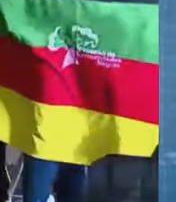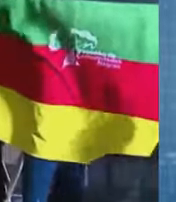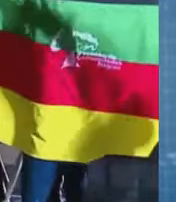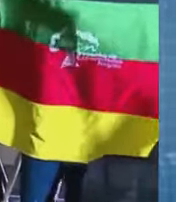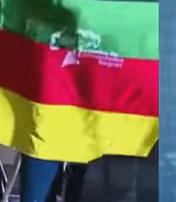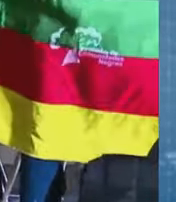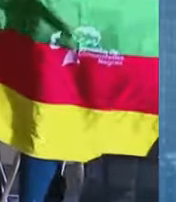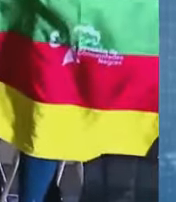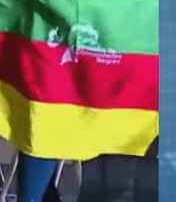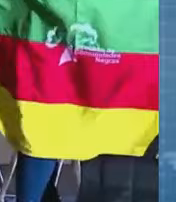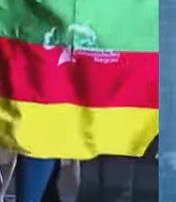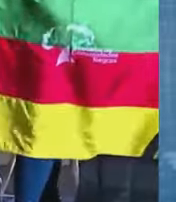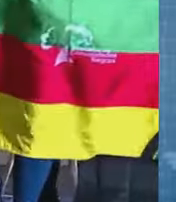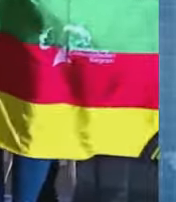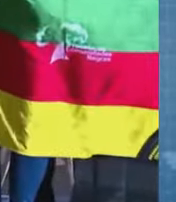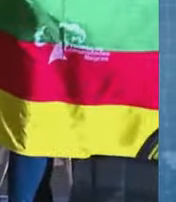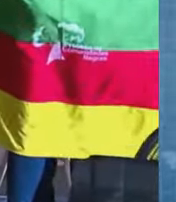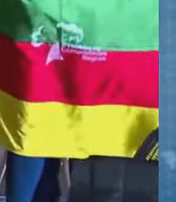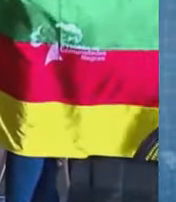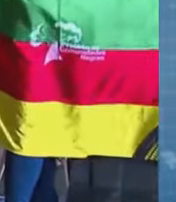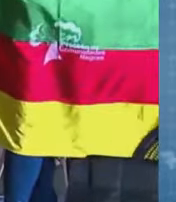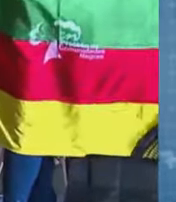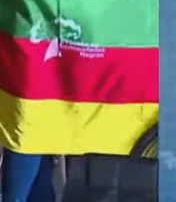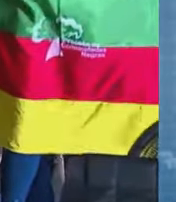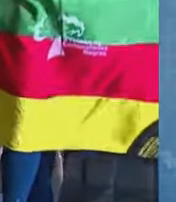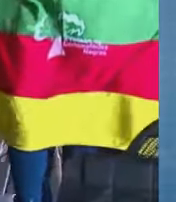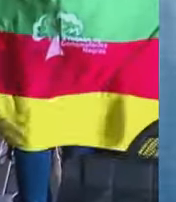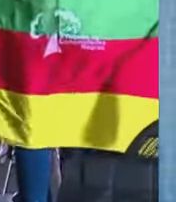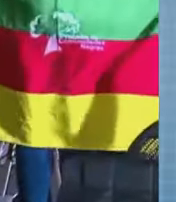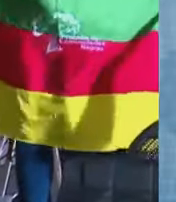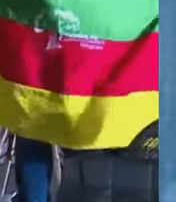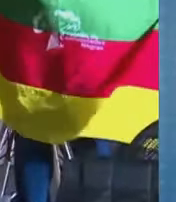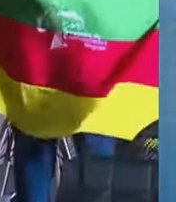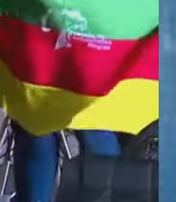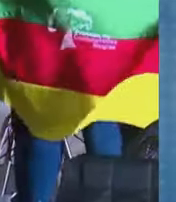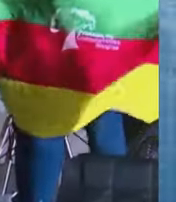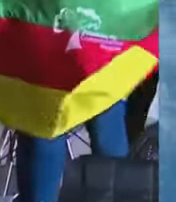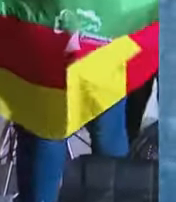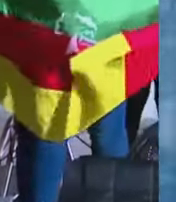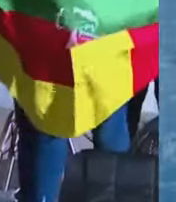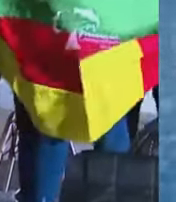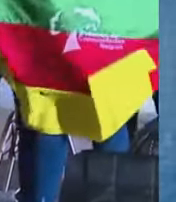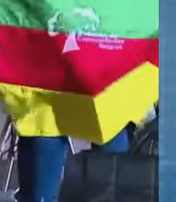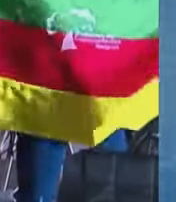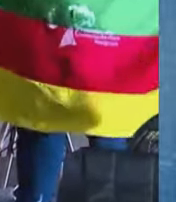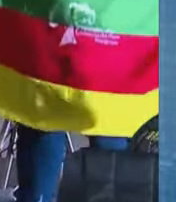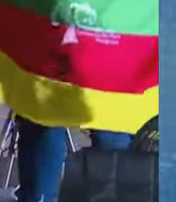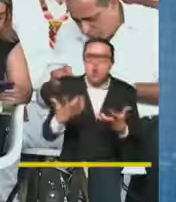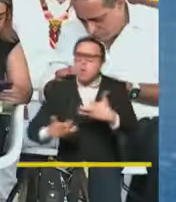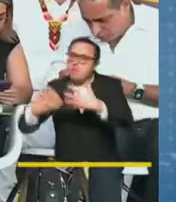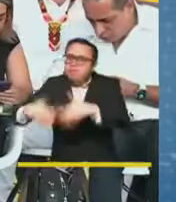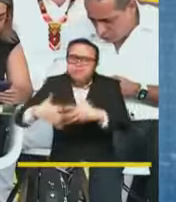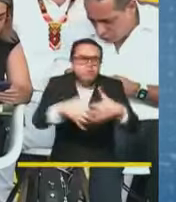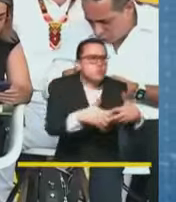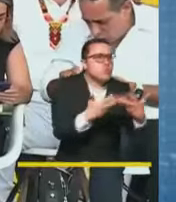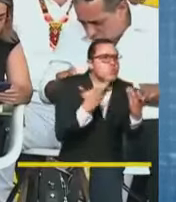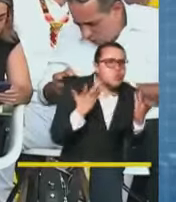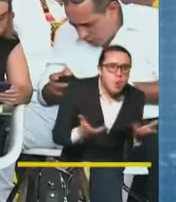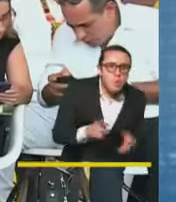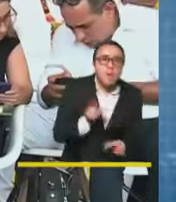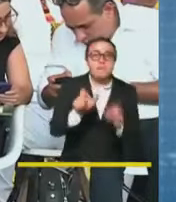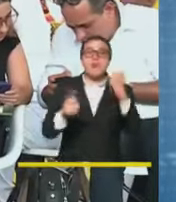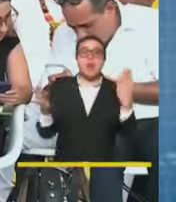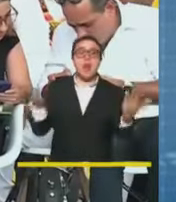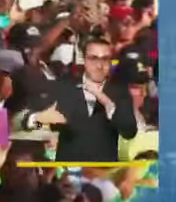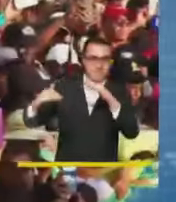de ley vota después es el congresista el miembro del senado o el miembro de la cámara los ciudadanos votamos por una